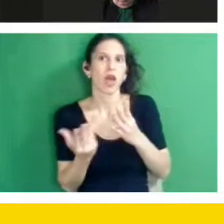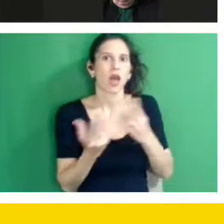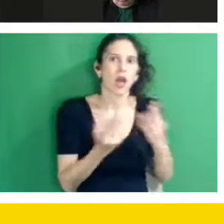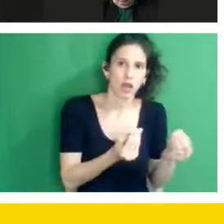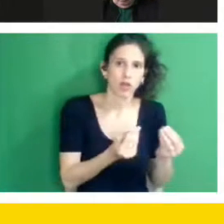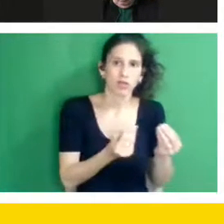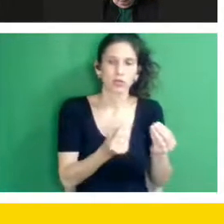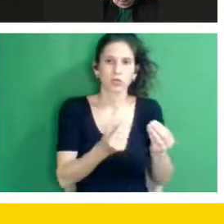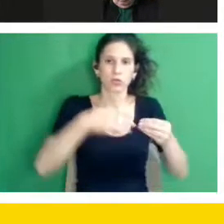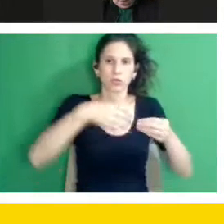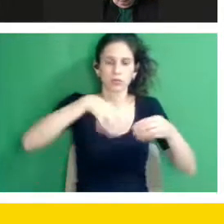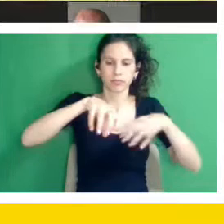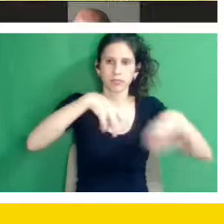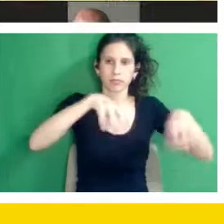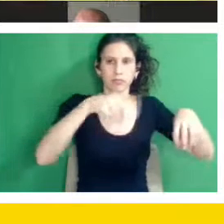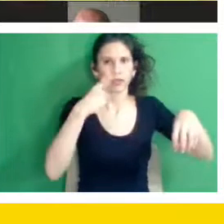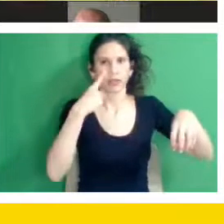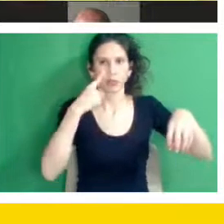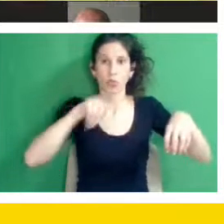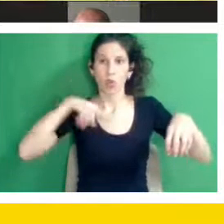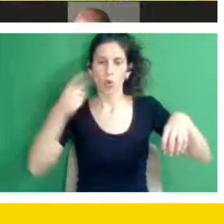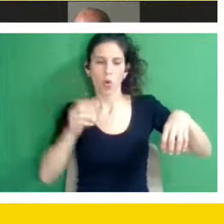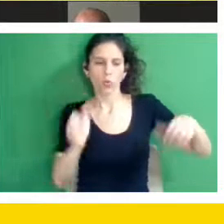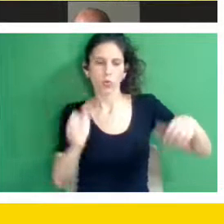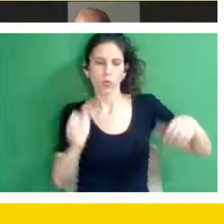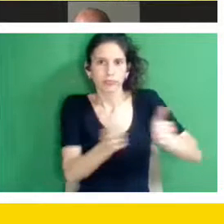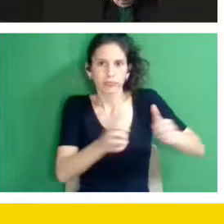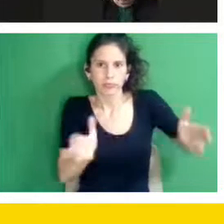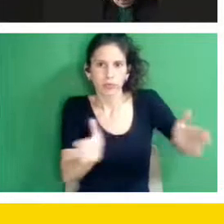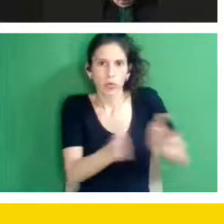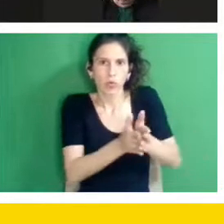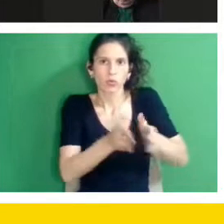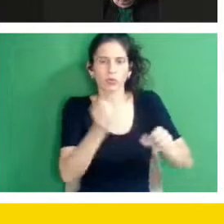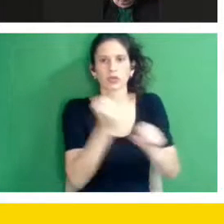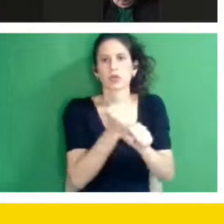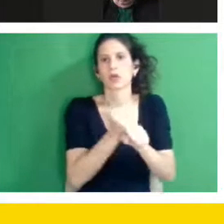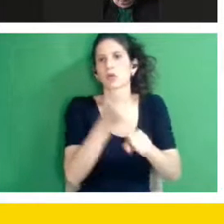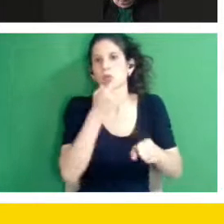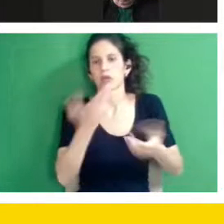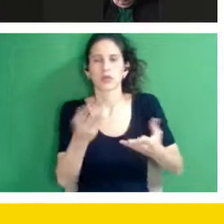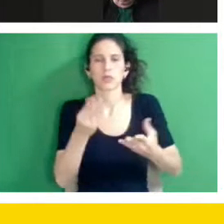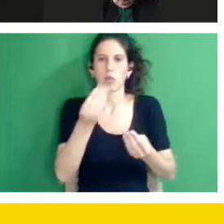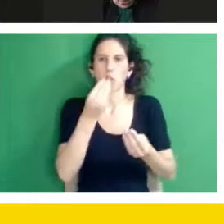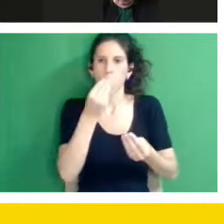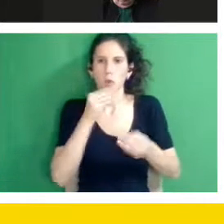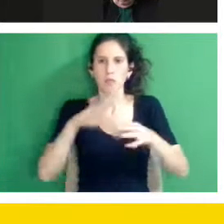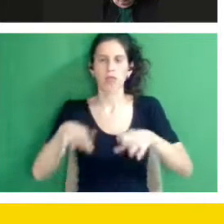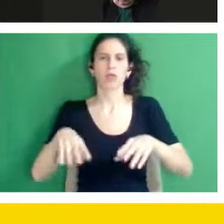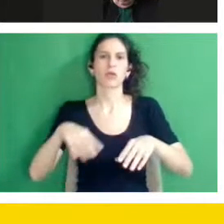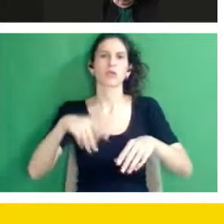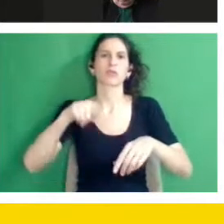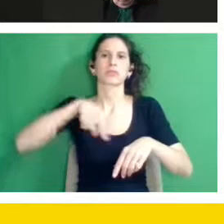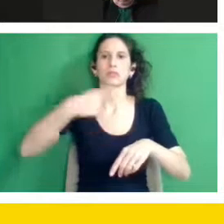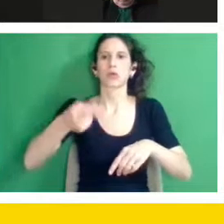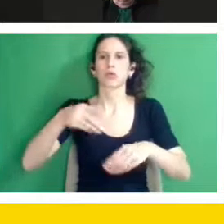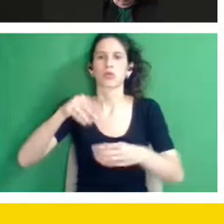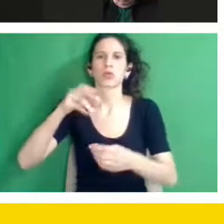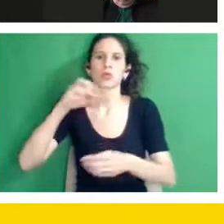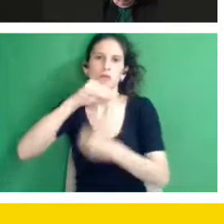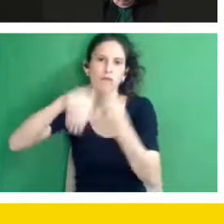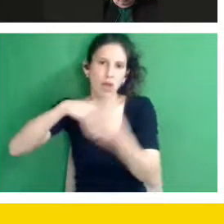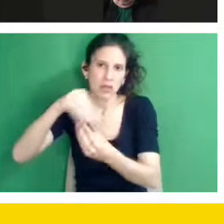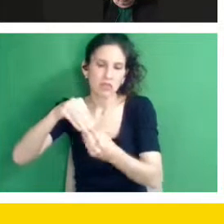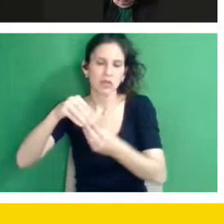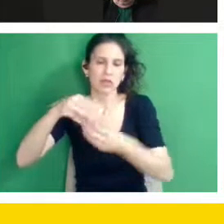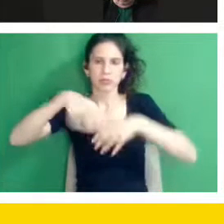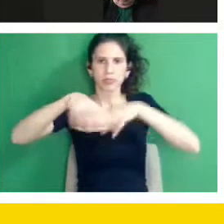sociedad civil, las asociaciones de vivienda, los comedores populares, las asociaciones de padres de familia, en fin, que son las que saben